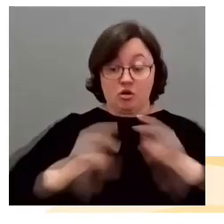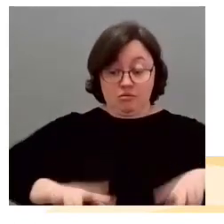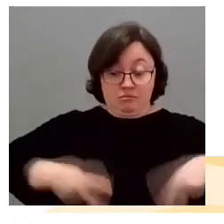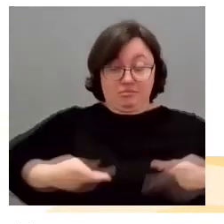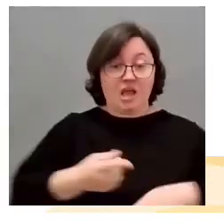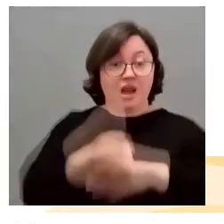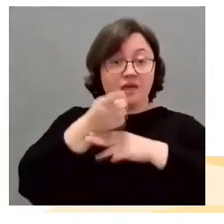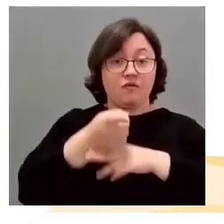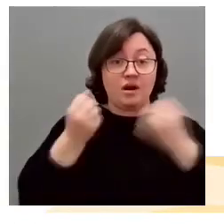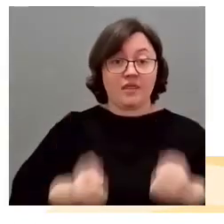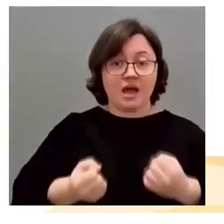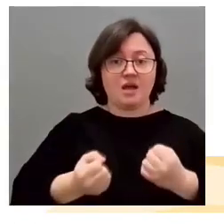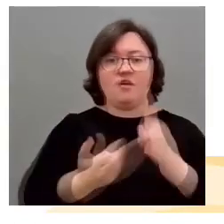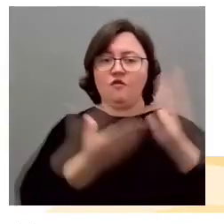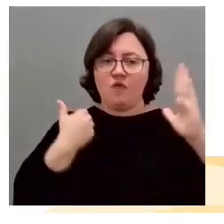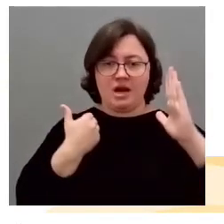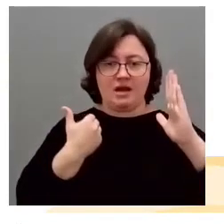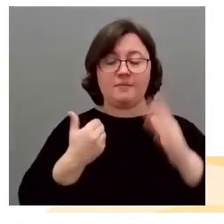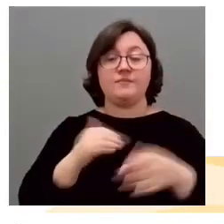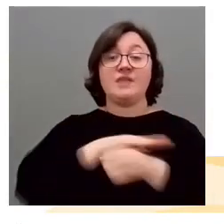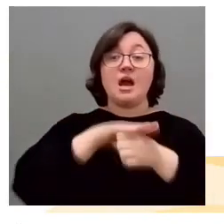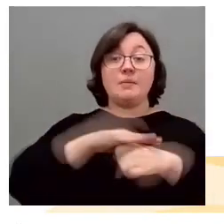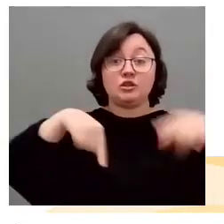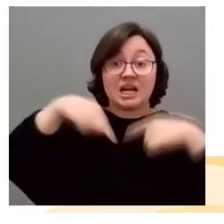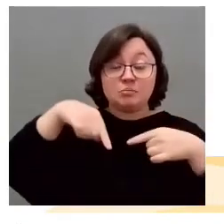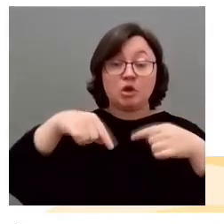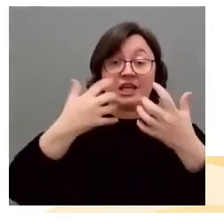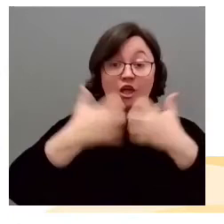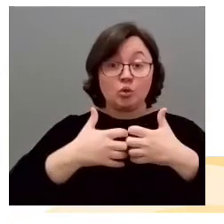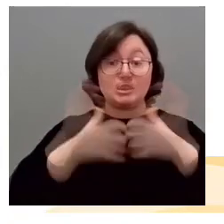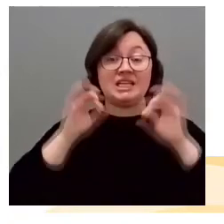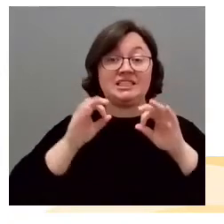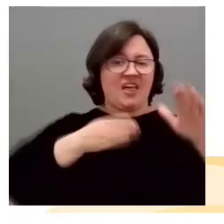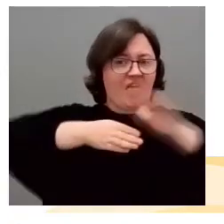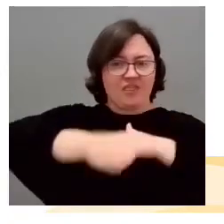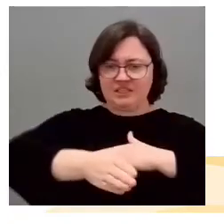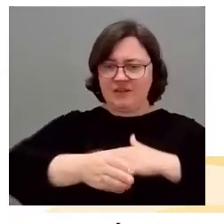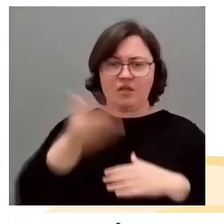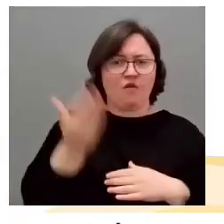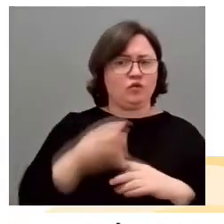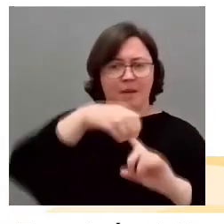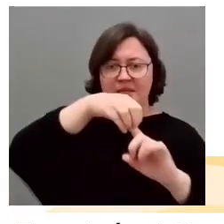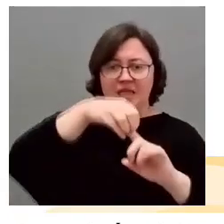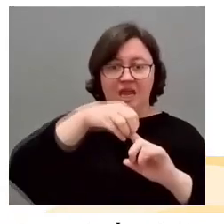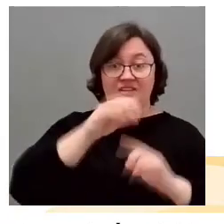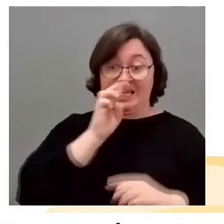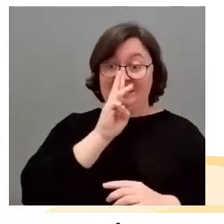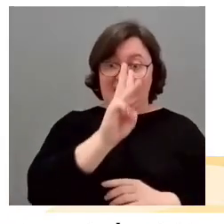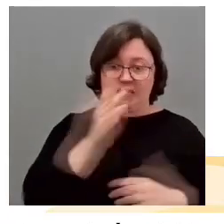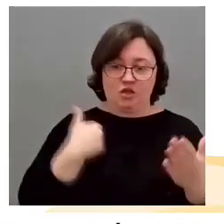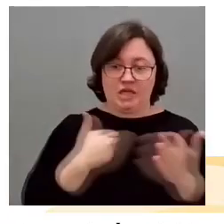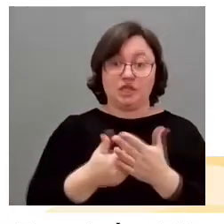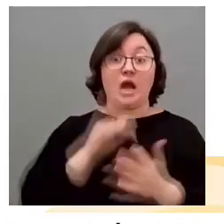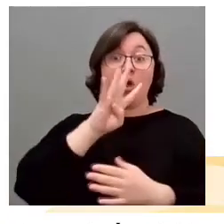En el ámbito del transporte, en el ámbito de la industria, sobre todo la accesibilidad, otro de los grandes pilares, vamos a cumplir 3 años desde el